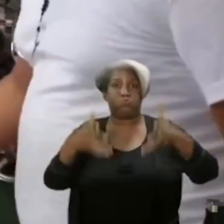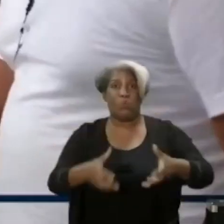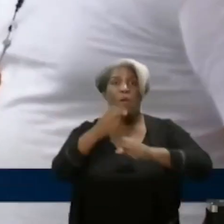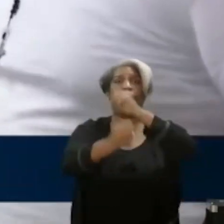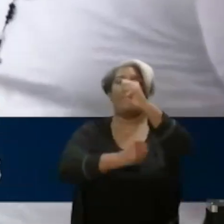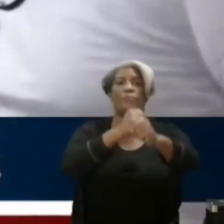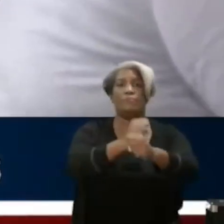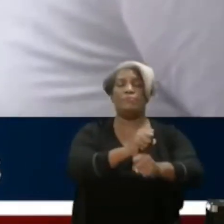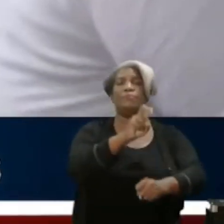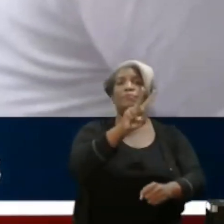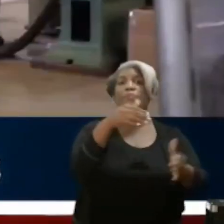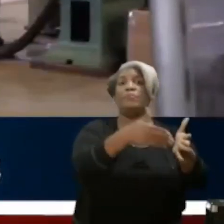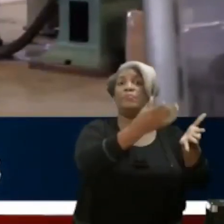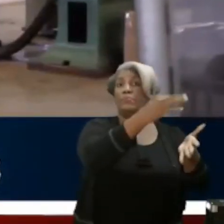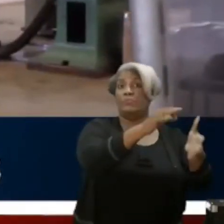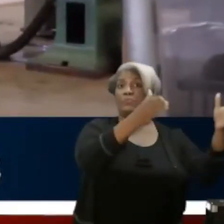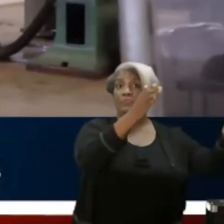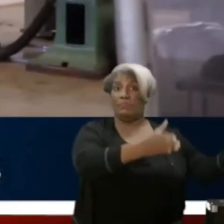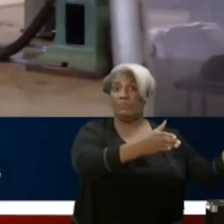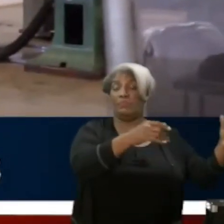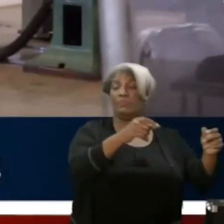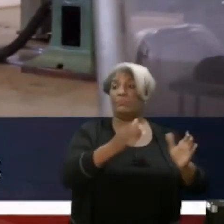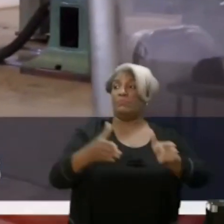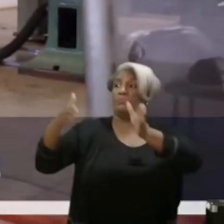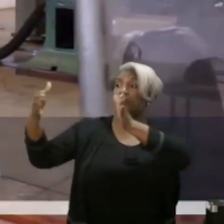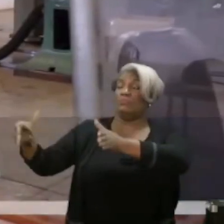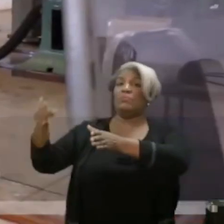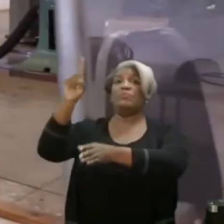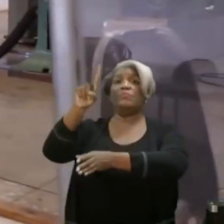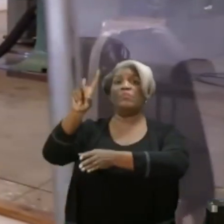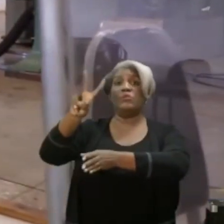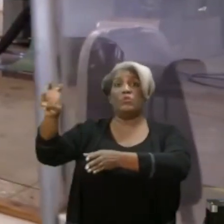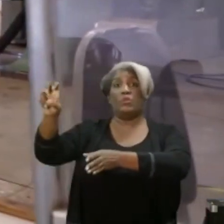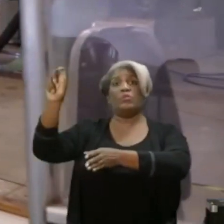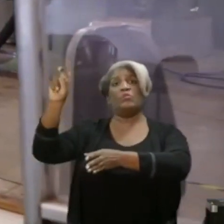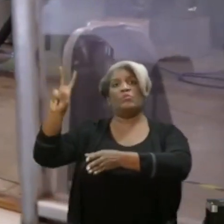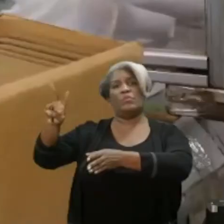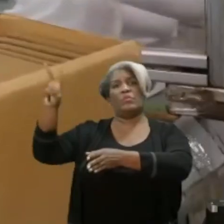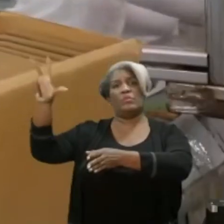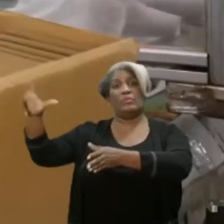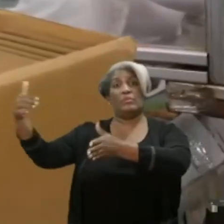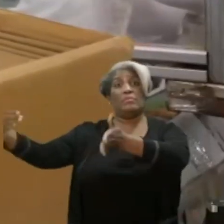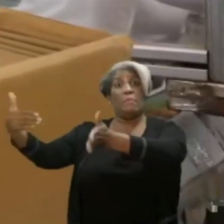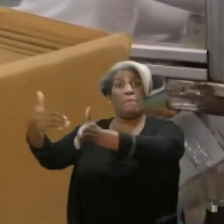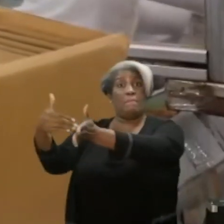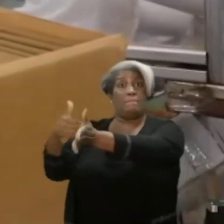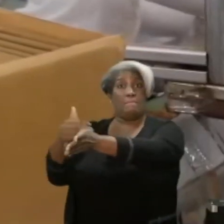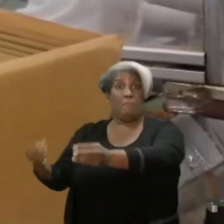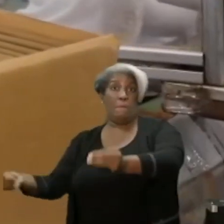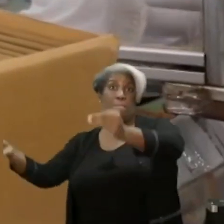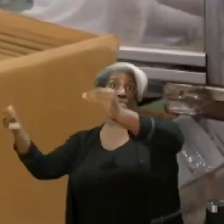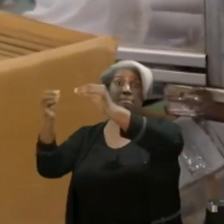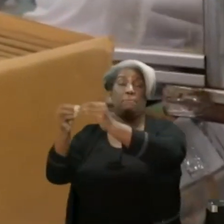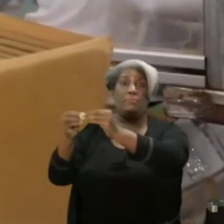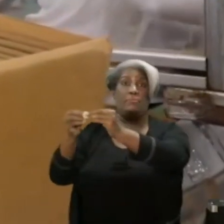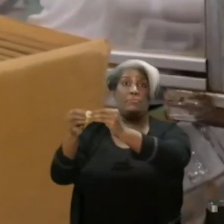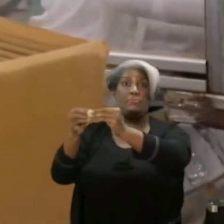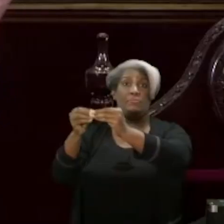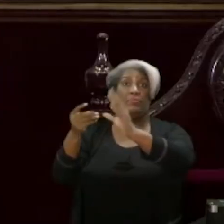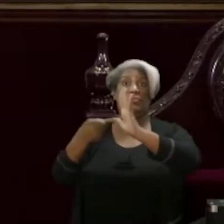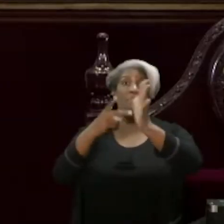a 223 mil quintales en el 2022 para un crecimiento de un 83%.